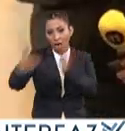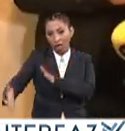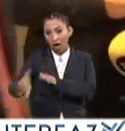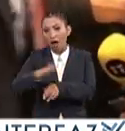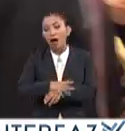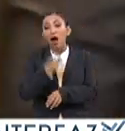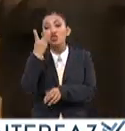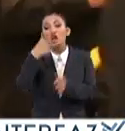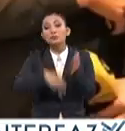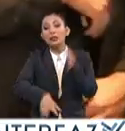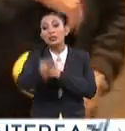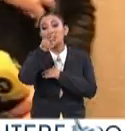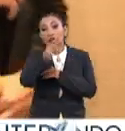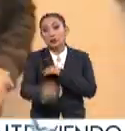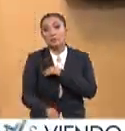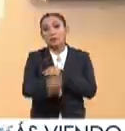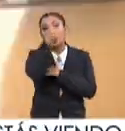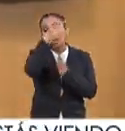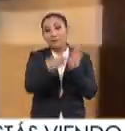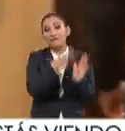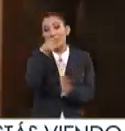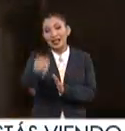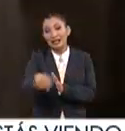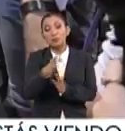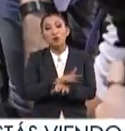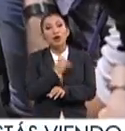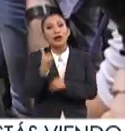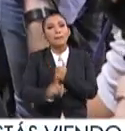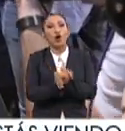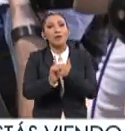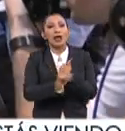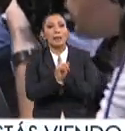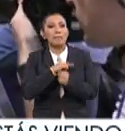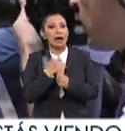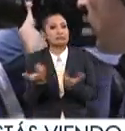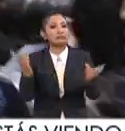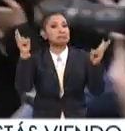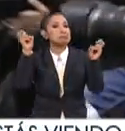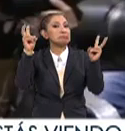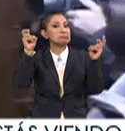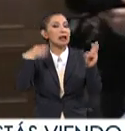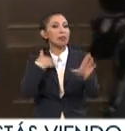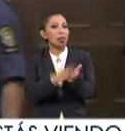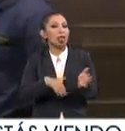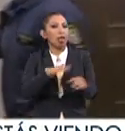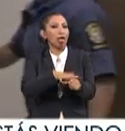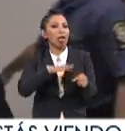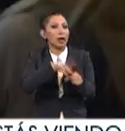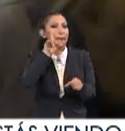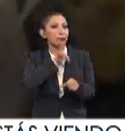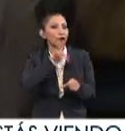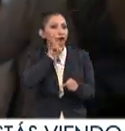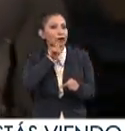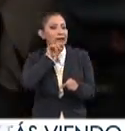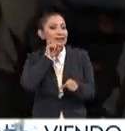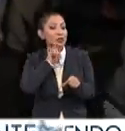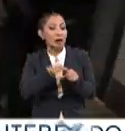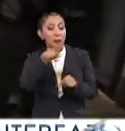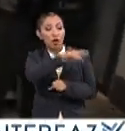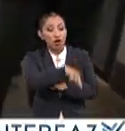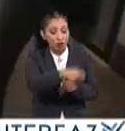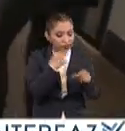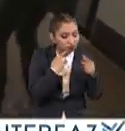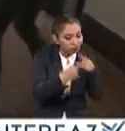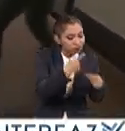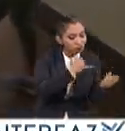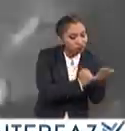pospone, 2018 es la primera ocasión que es a causa de una polémica relacionada con acoso hacia mujeres, por lo que la Academia